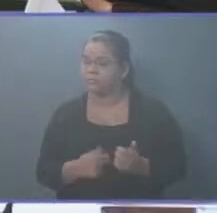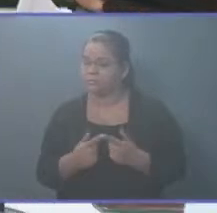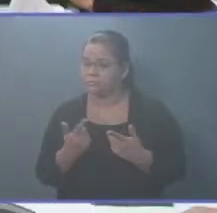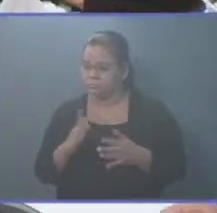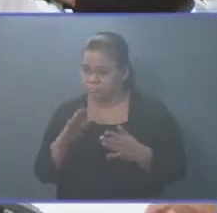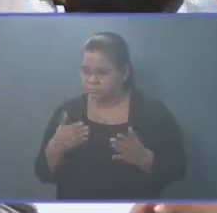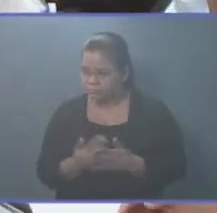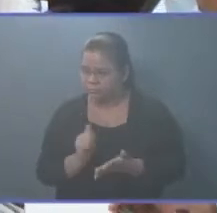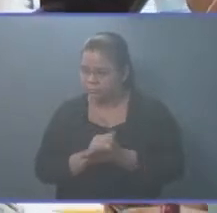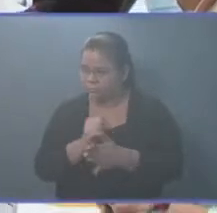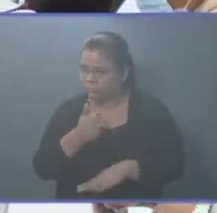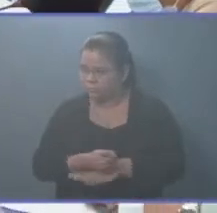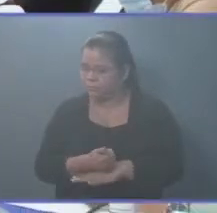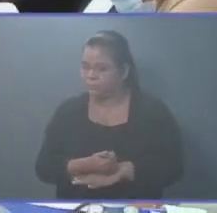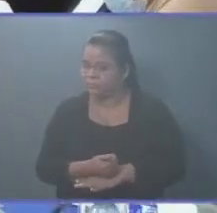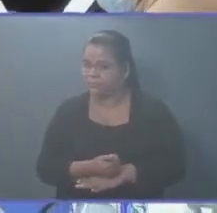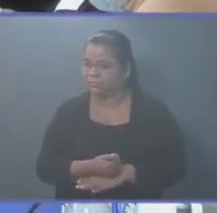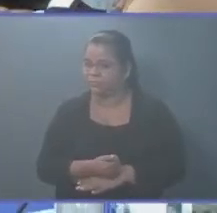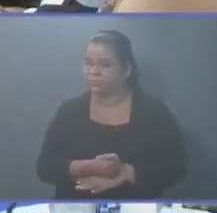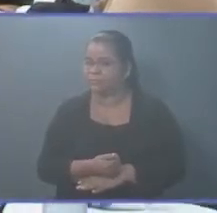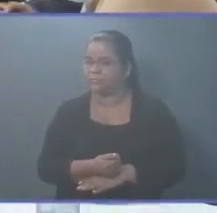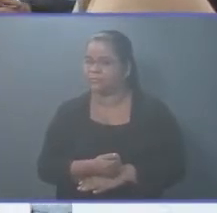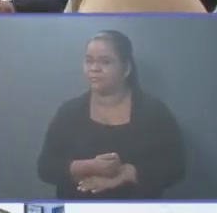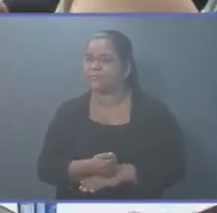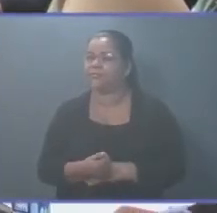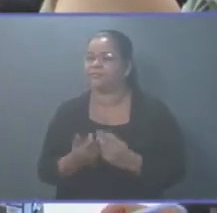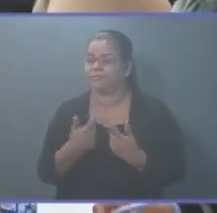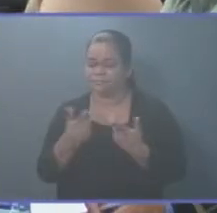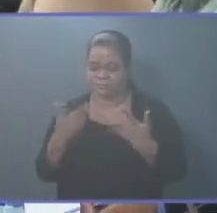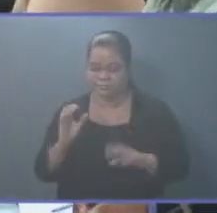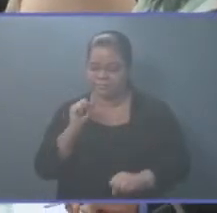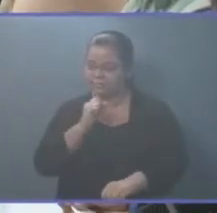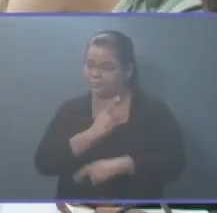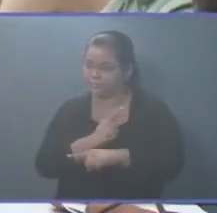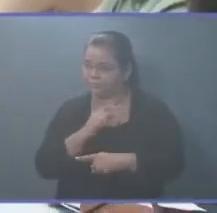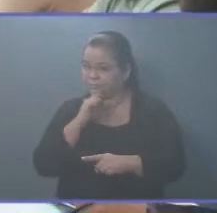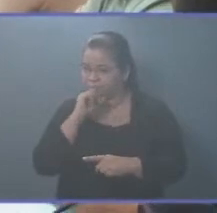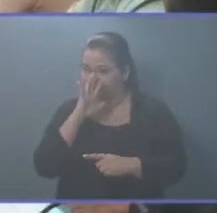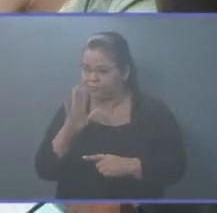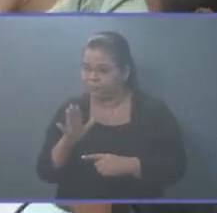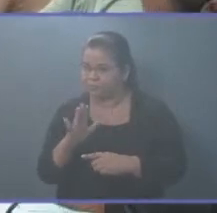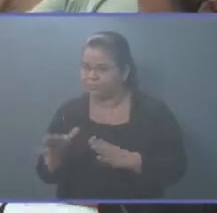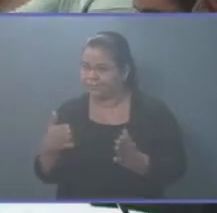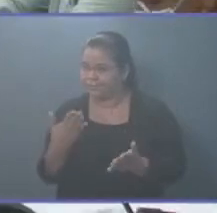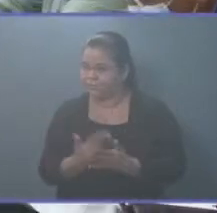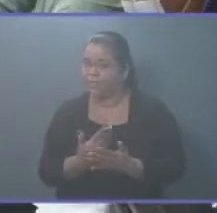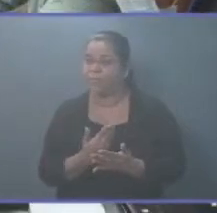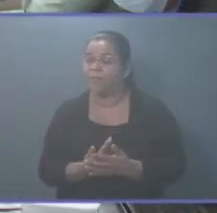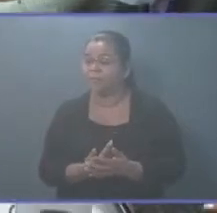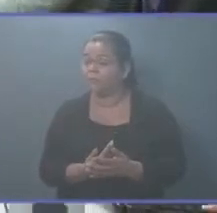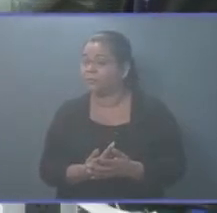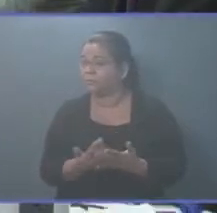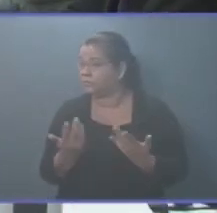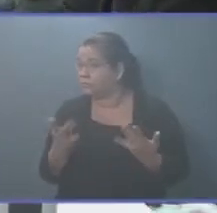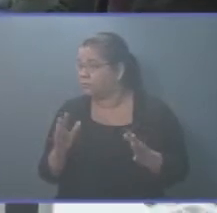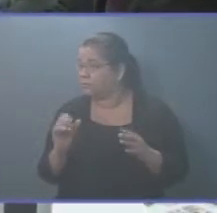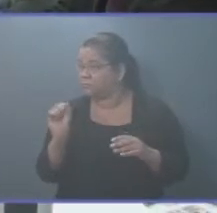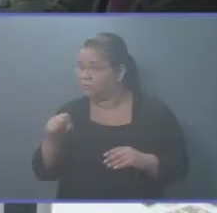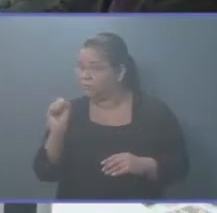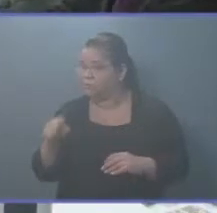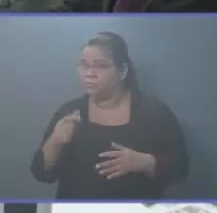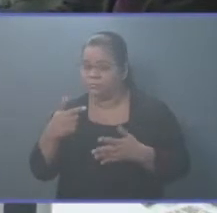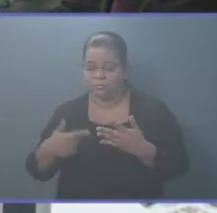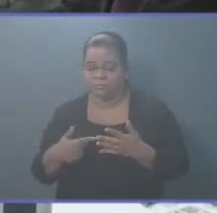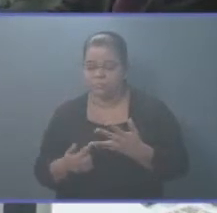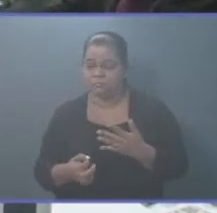lo define. Es que a mí me parece que eso es correcto, pero ¿de quiénes? Unidades especializadas ¿de quiénes? Es decir, son